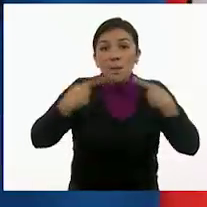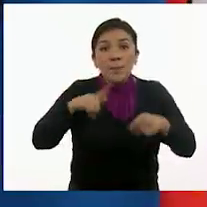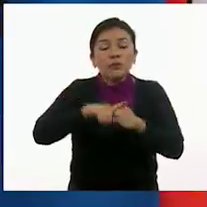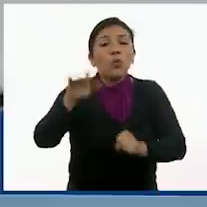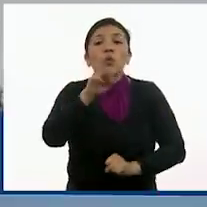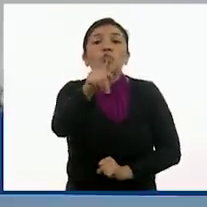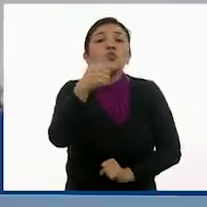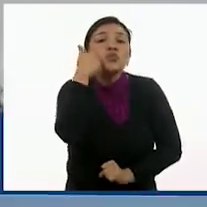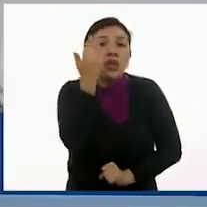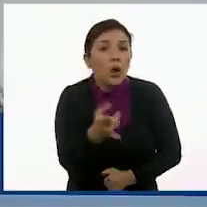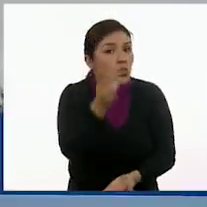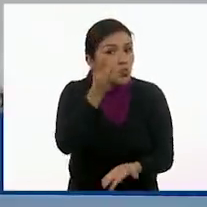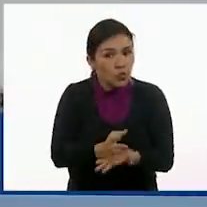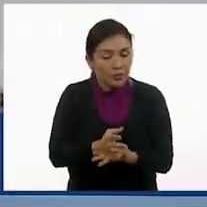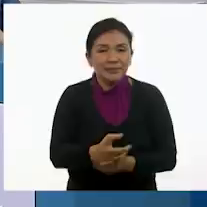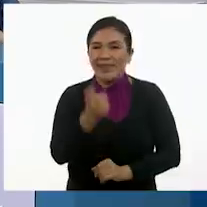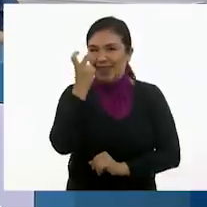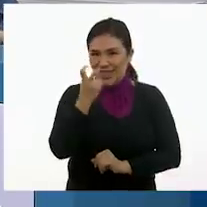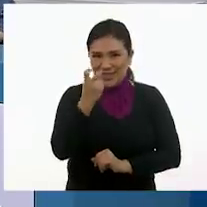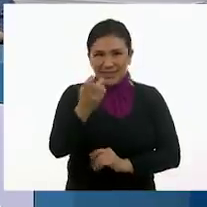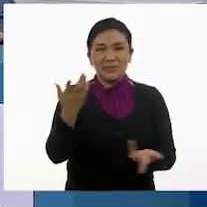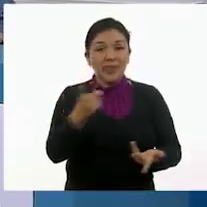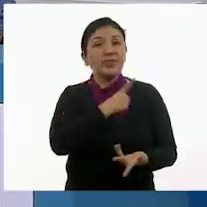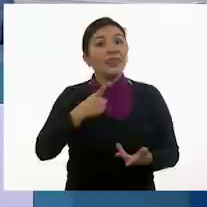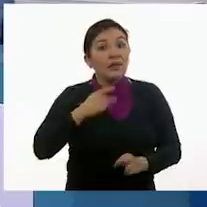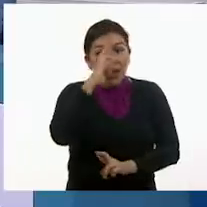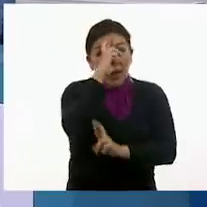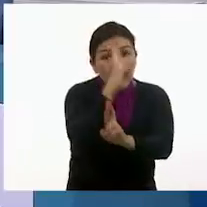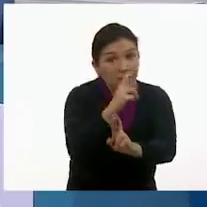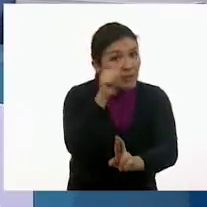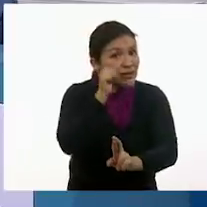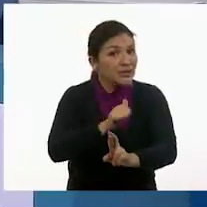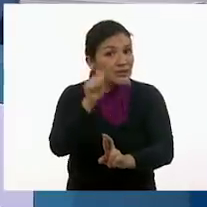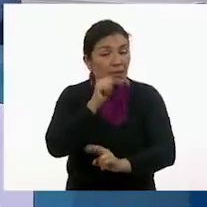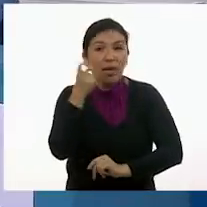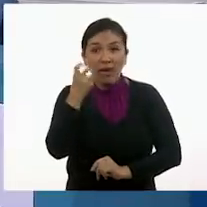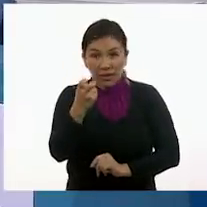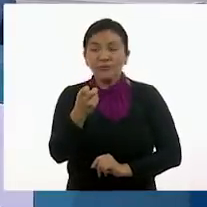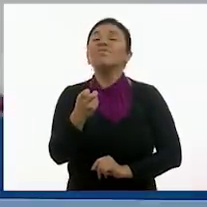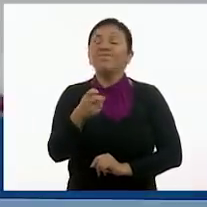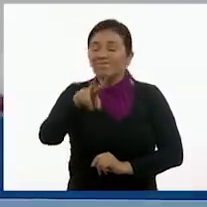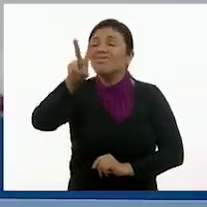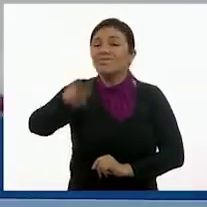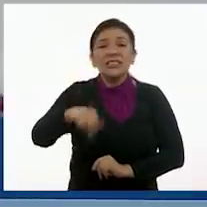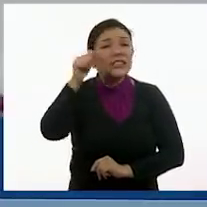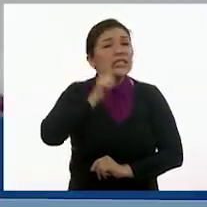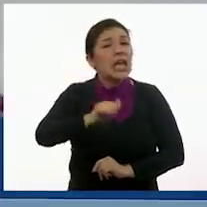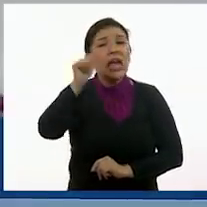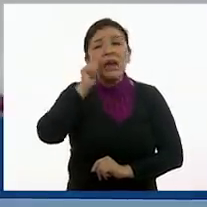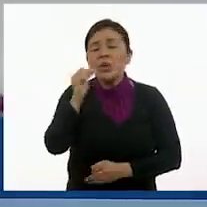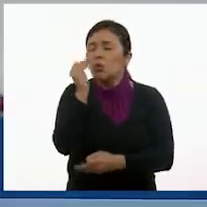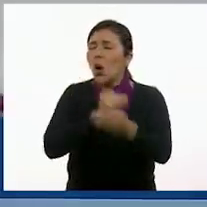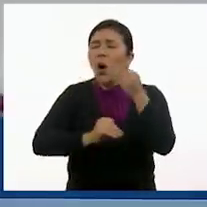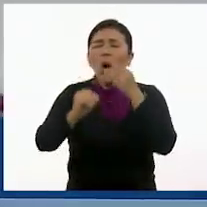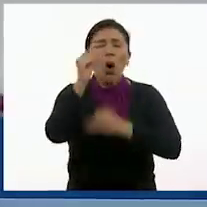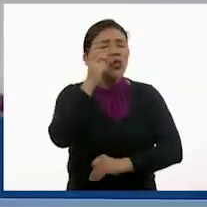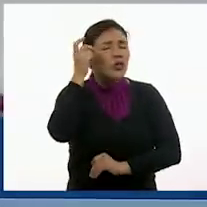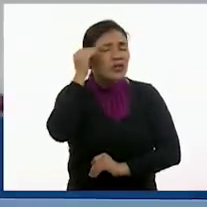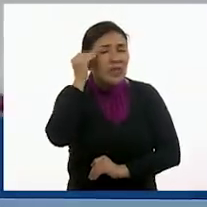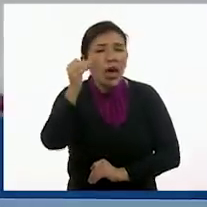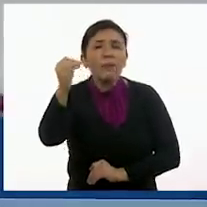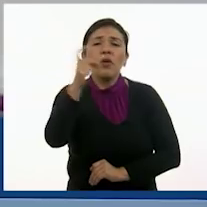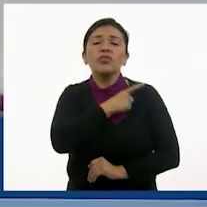queramos. Exacto. Sí. Y pues tenemos que respetar, ¿verdad, Raúl? Sí, respetar en todo momento